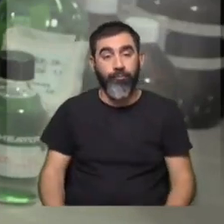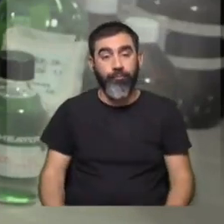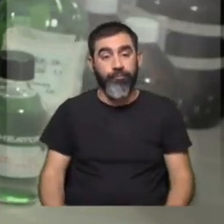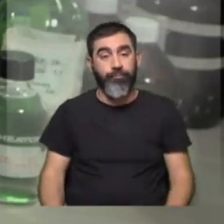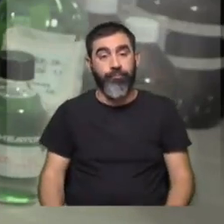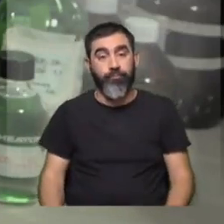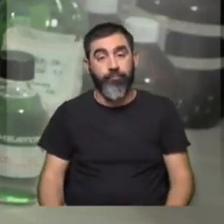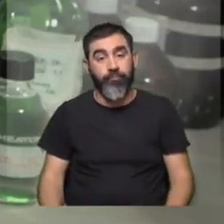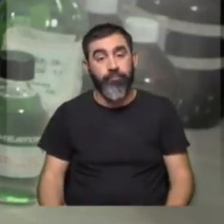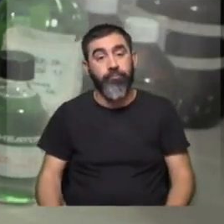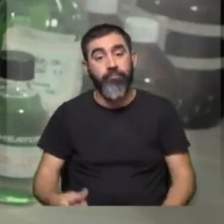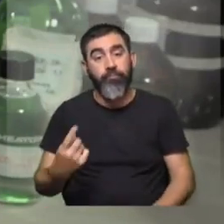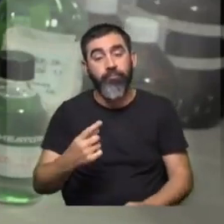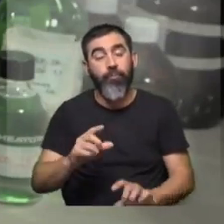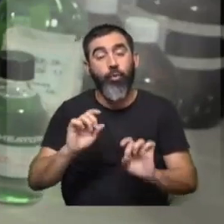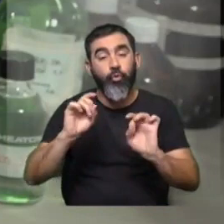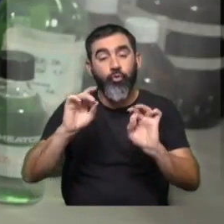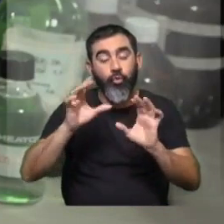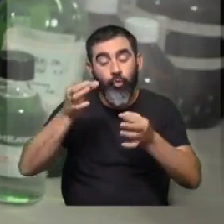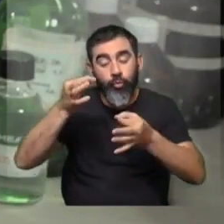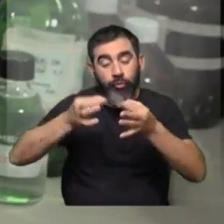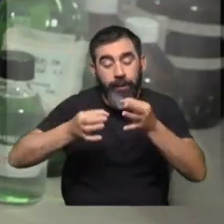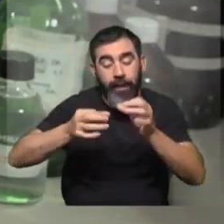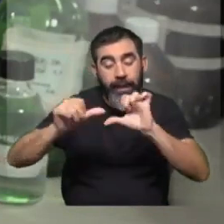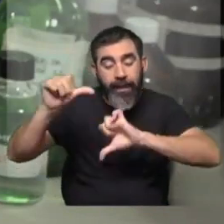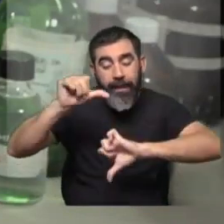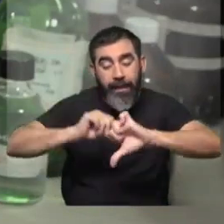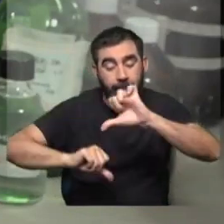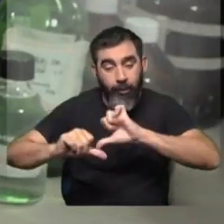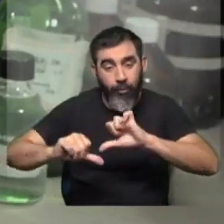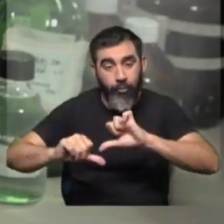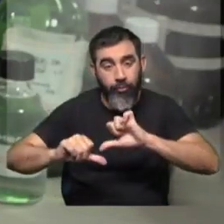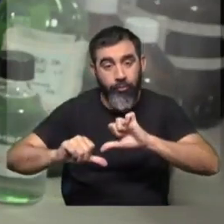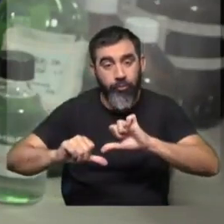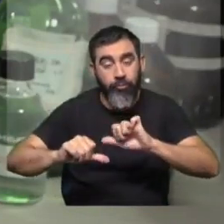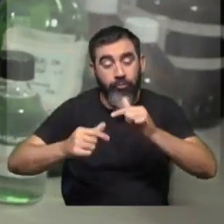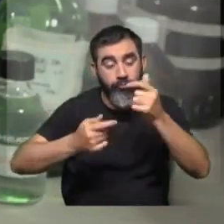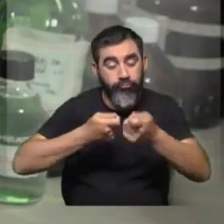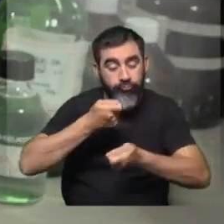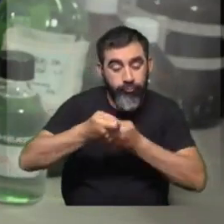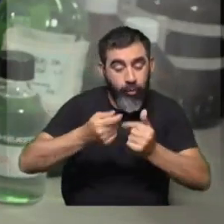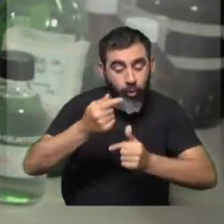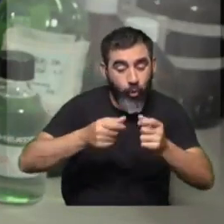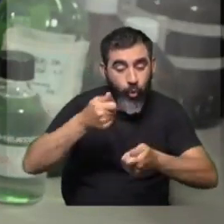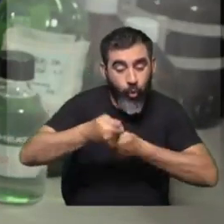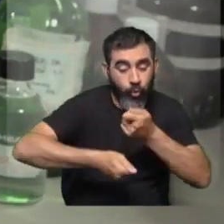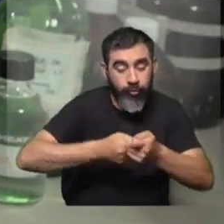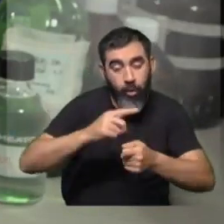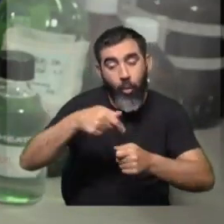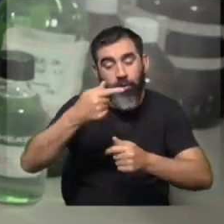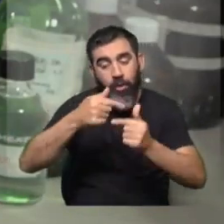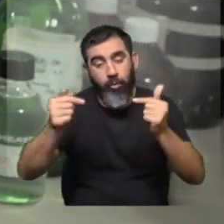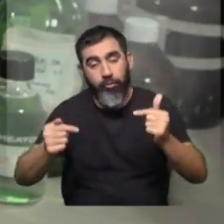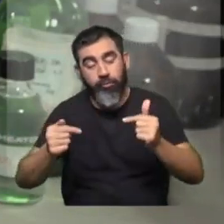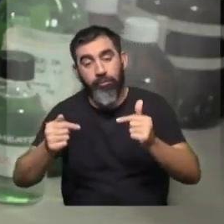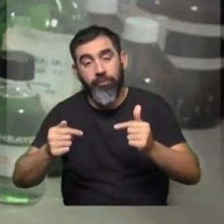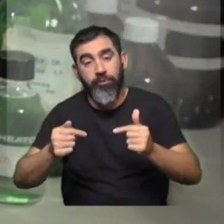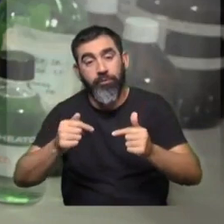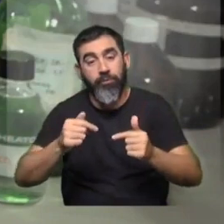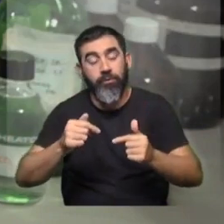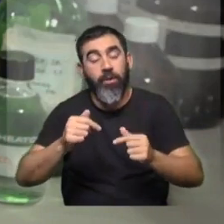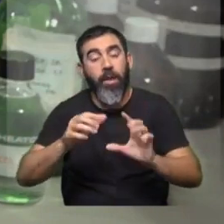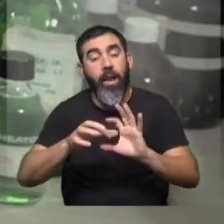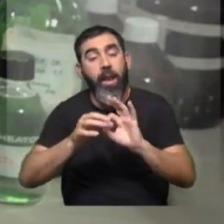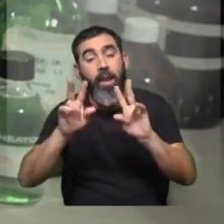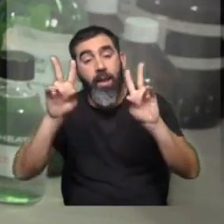Para esto es un ensayo meramente químico en donde se pone a los componentes con otro componente que es un radical libre y